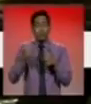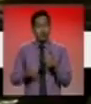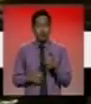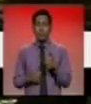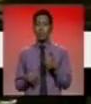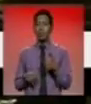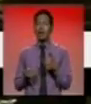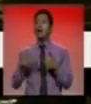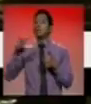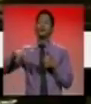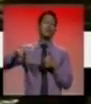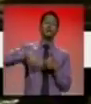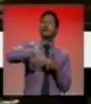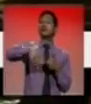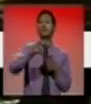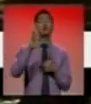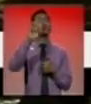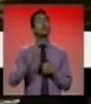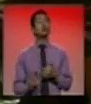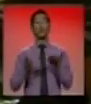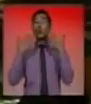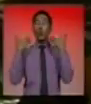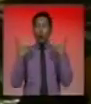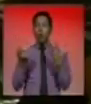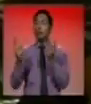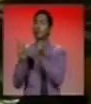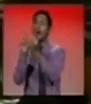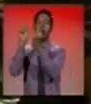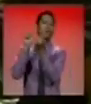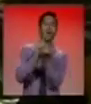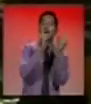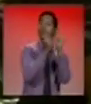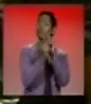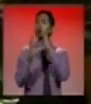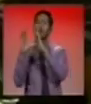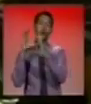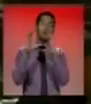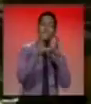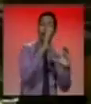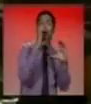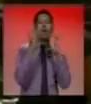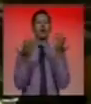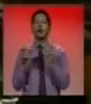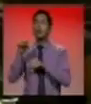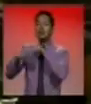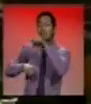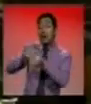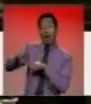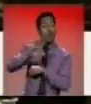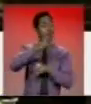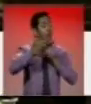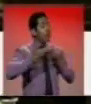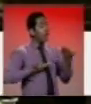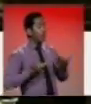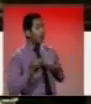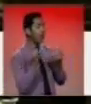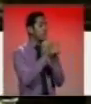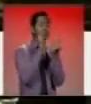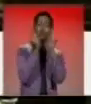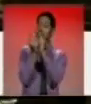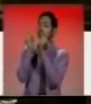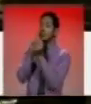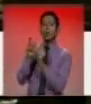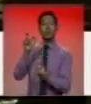parte de los Guasmos en un puerta a puerta, en caminatas, conversando con la gente, con el señor de la bicicleta, con la señora de la tienda. Esa gente que te